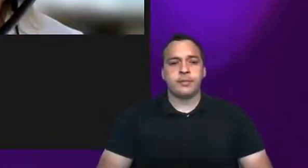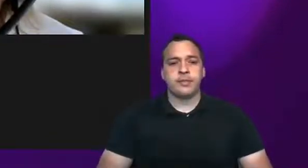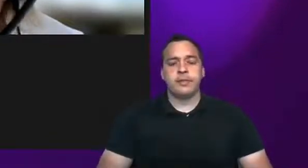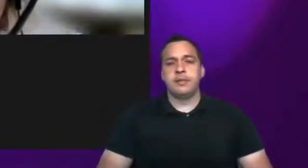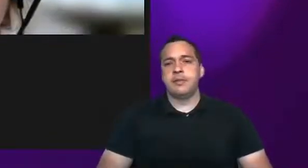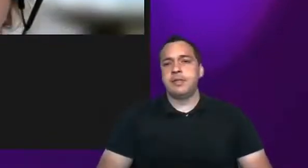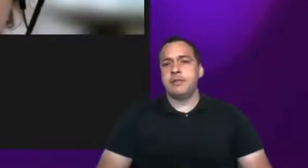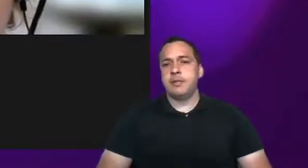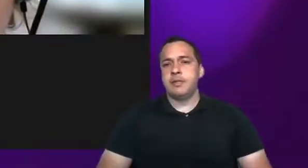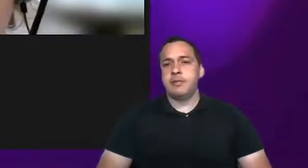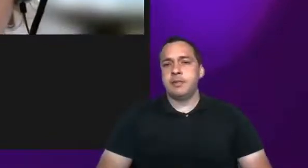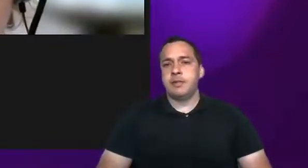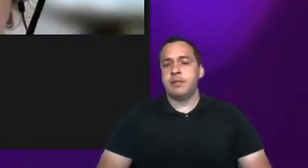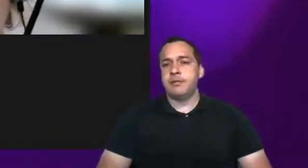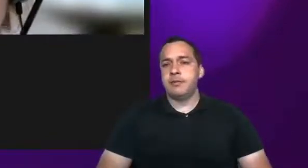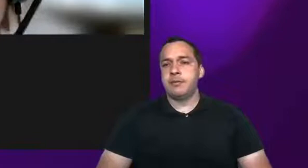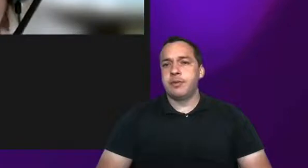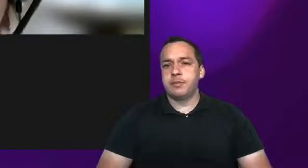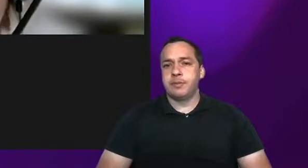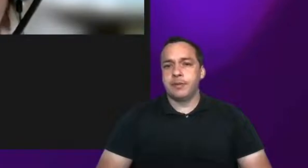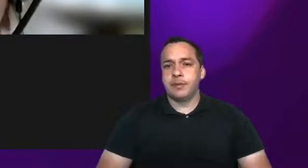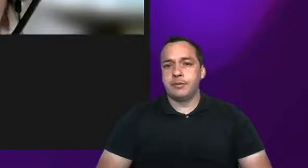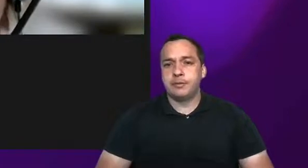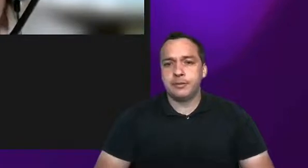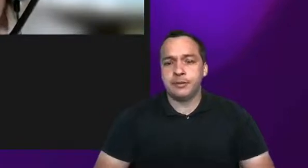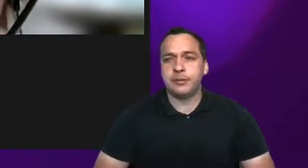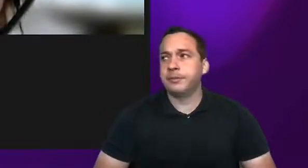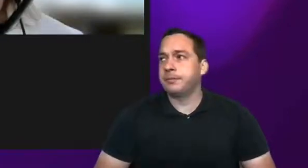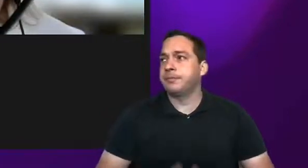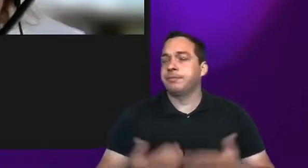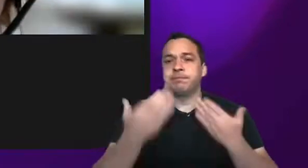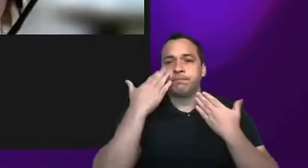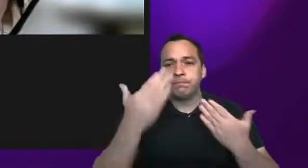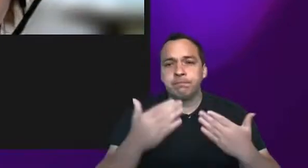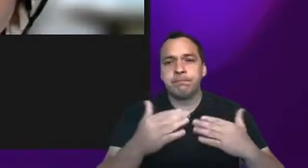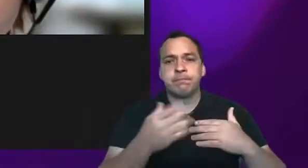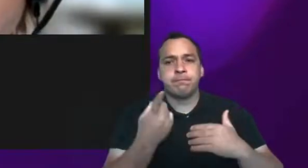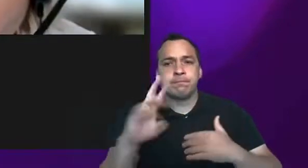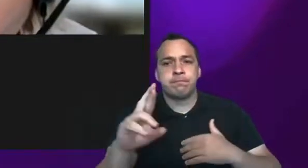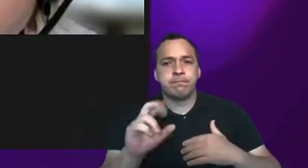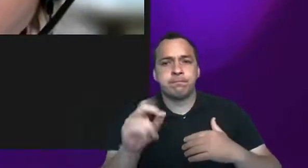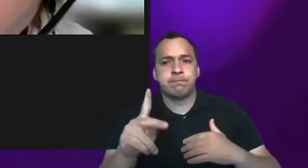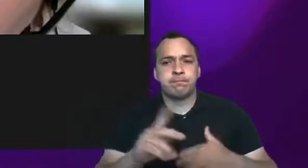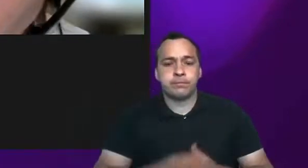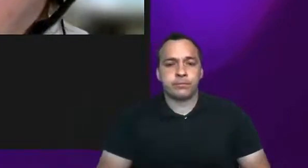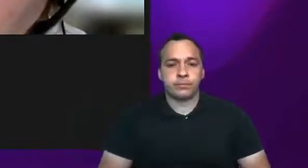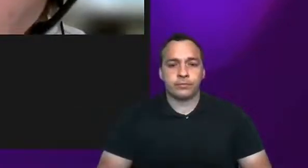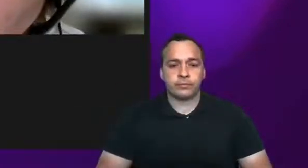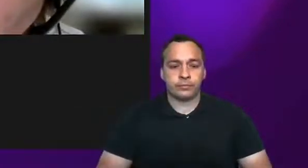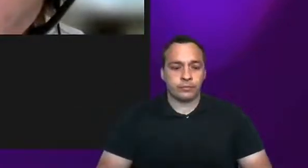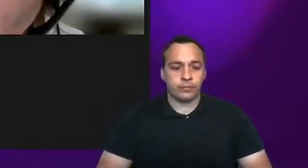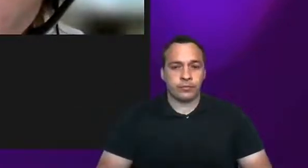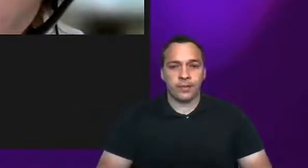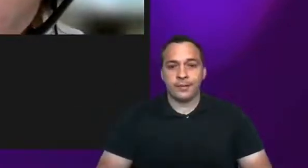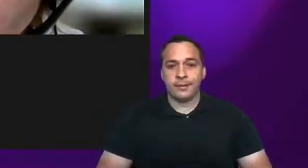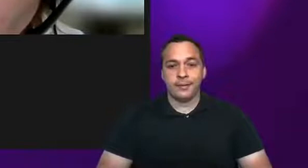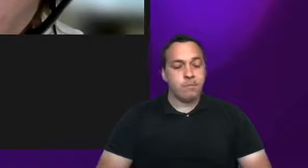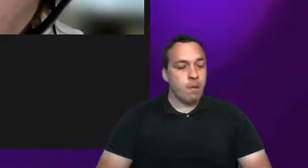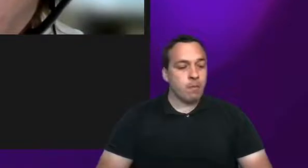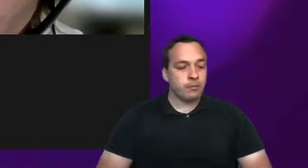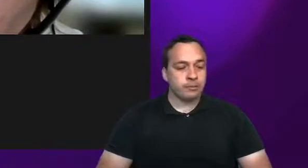Muchas gracias. Estamos con el tiempo corto y creo que vamos a encerrar esta